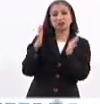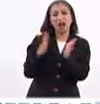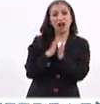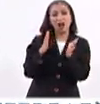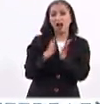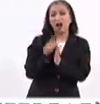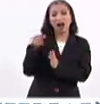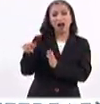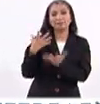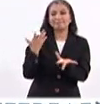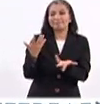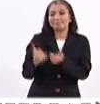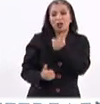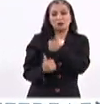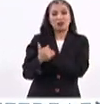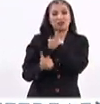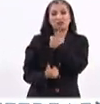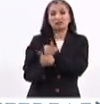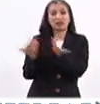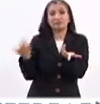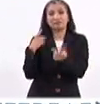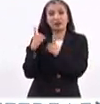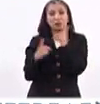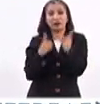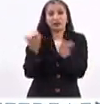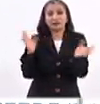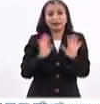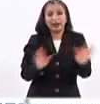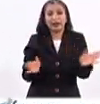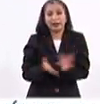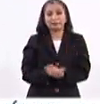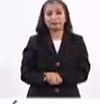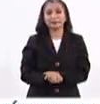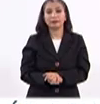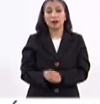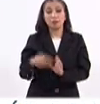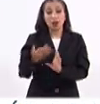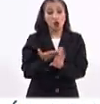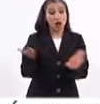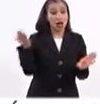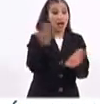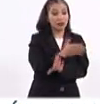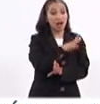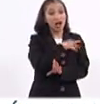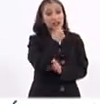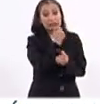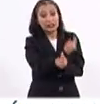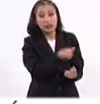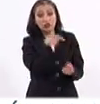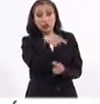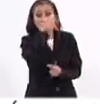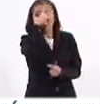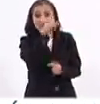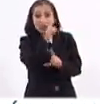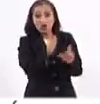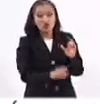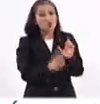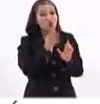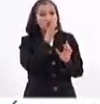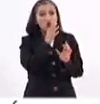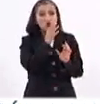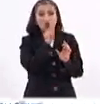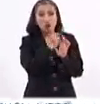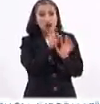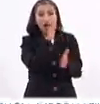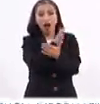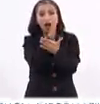participan en una práctica sistemática del deporte. Claro. Pero hay muchos niños en este país que no tienen la